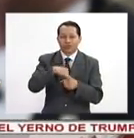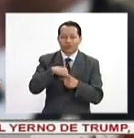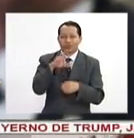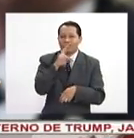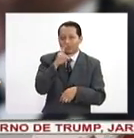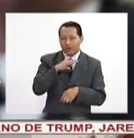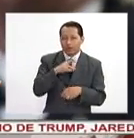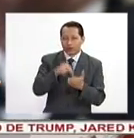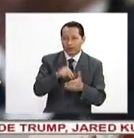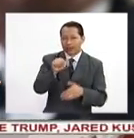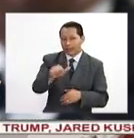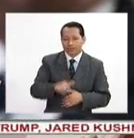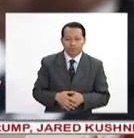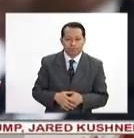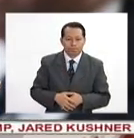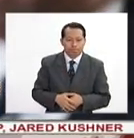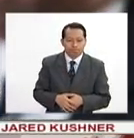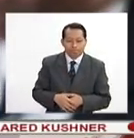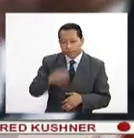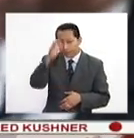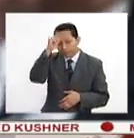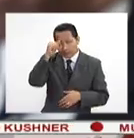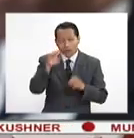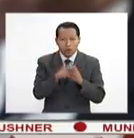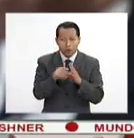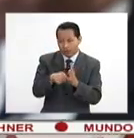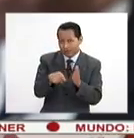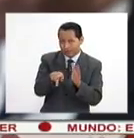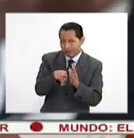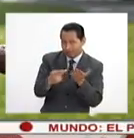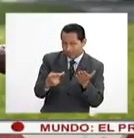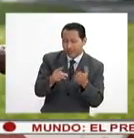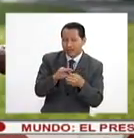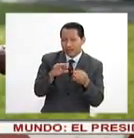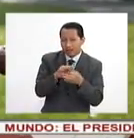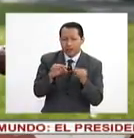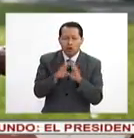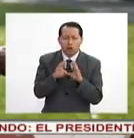en 2016. De acuerdo con el diario, los investigadores han estado